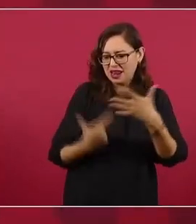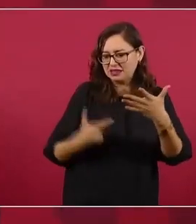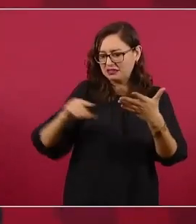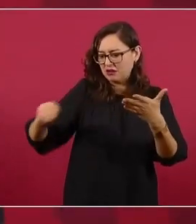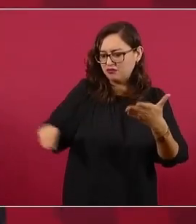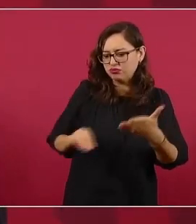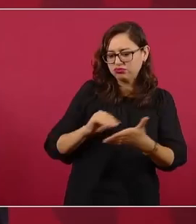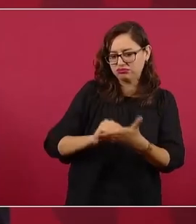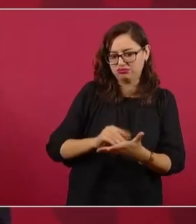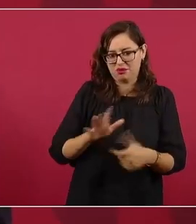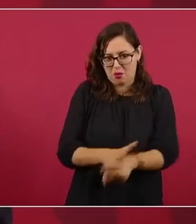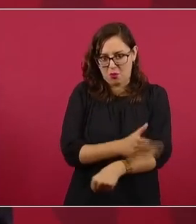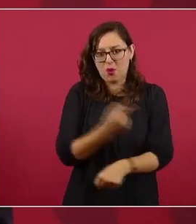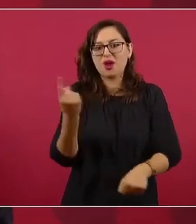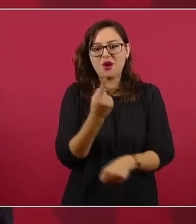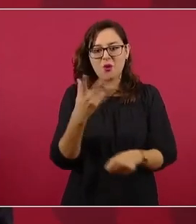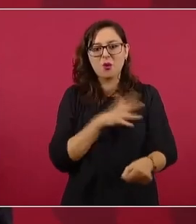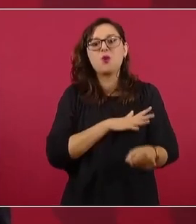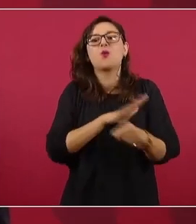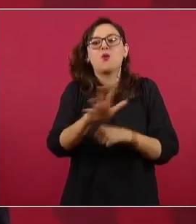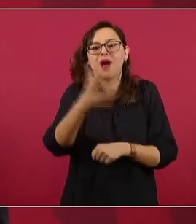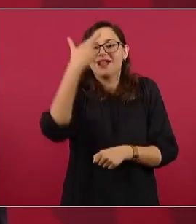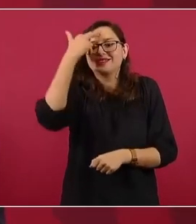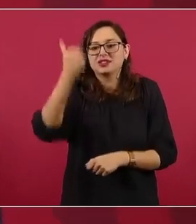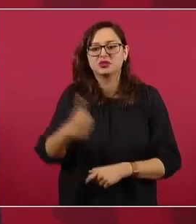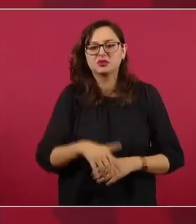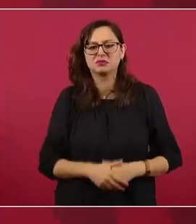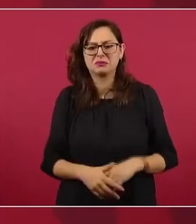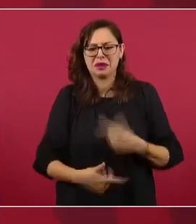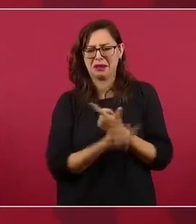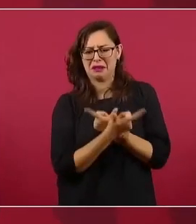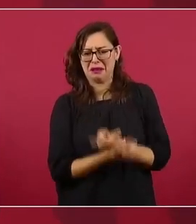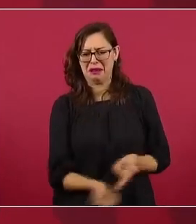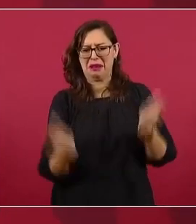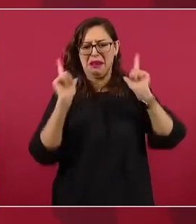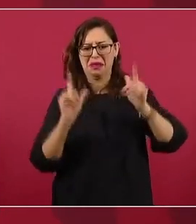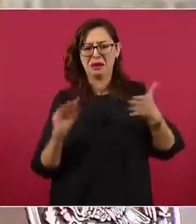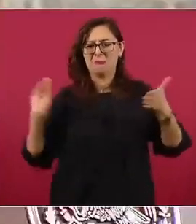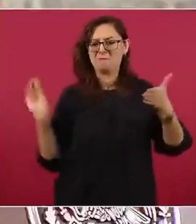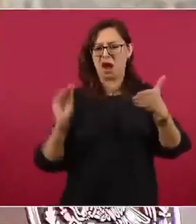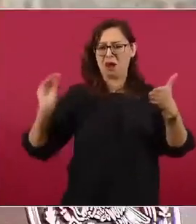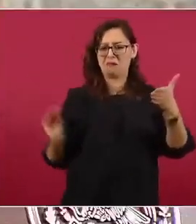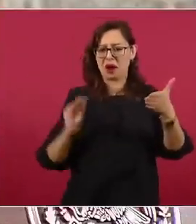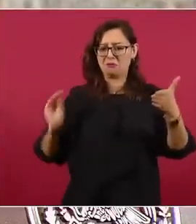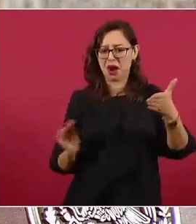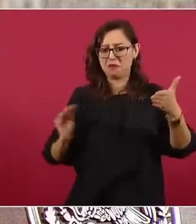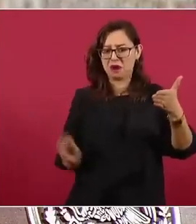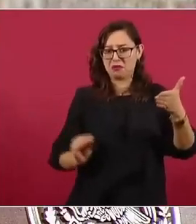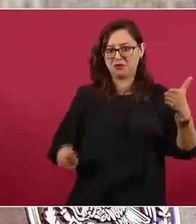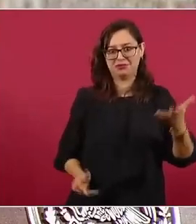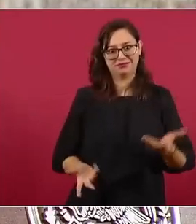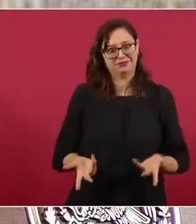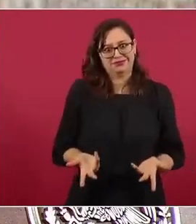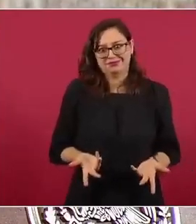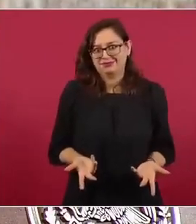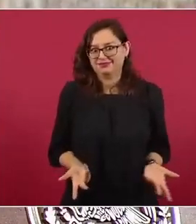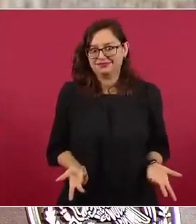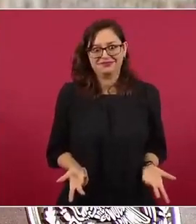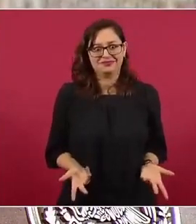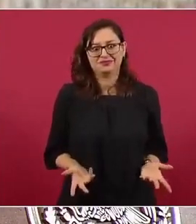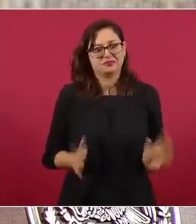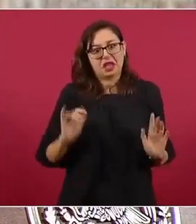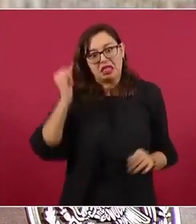establecido y determinado. No se puede poner en esa lista a cualquier persona porque alguien lo